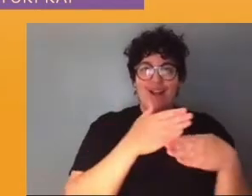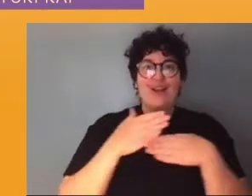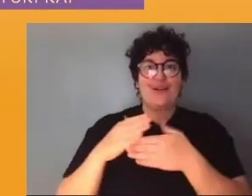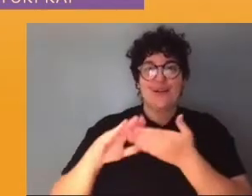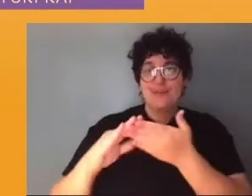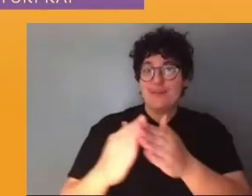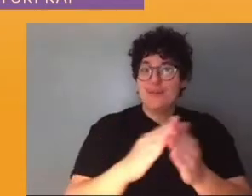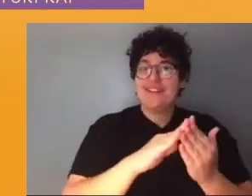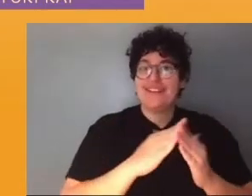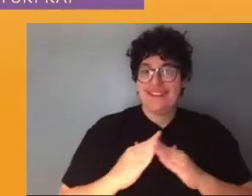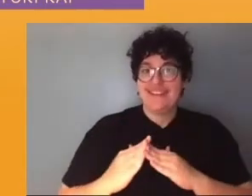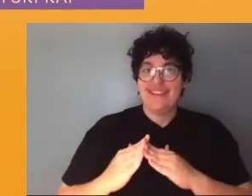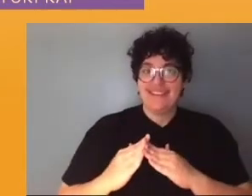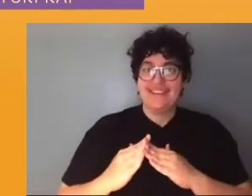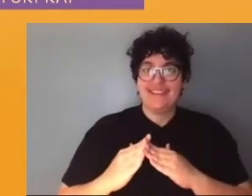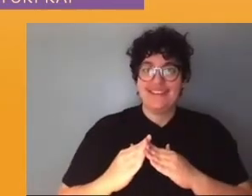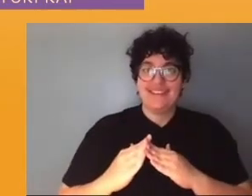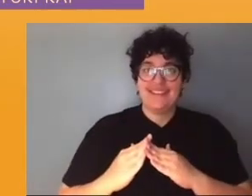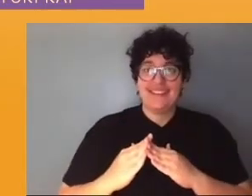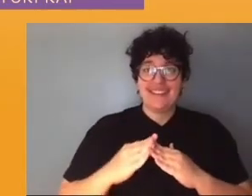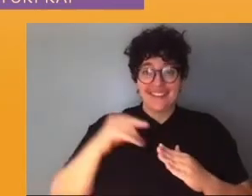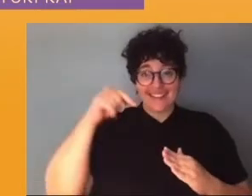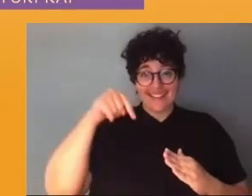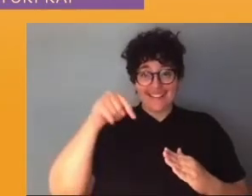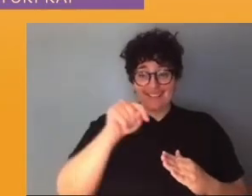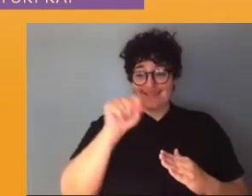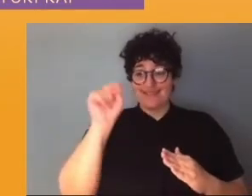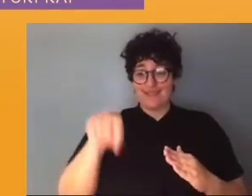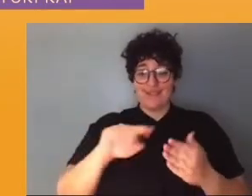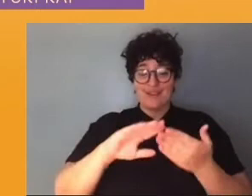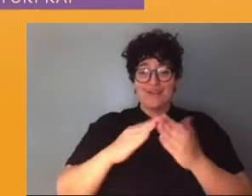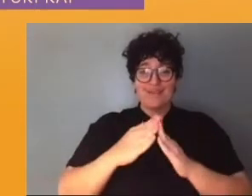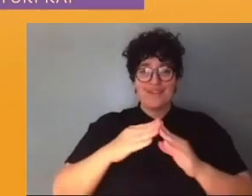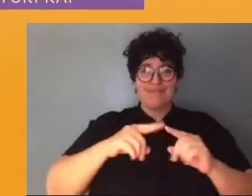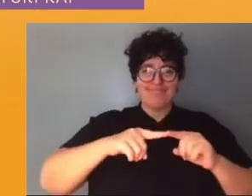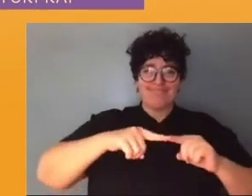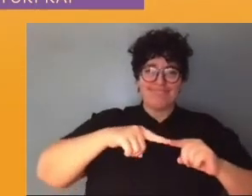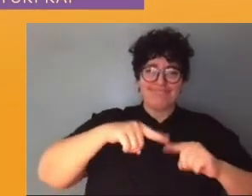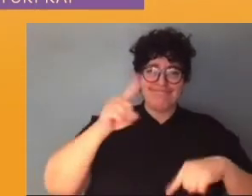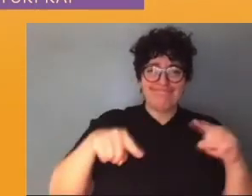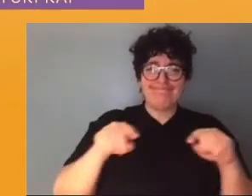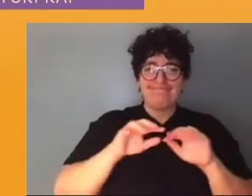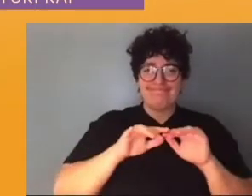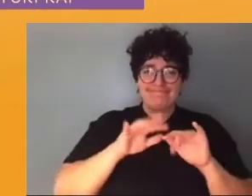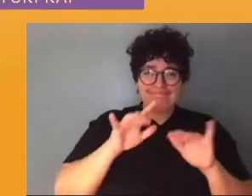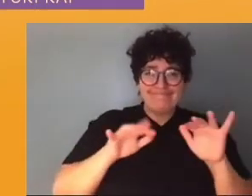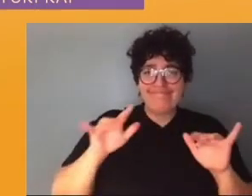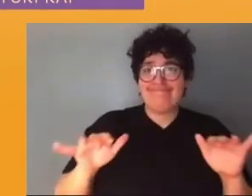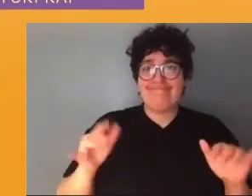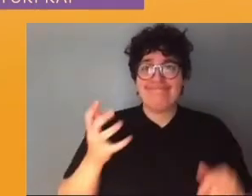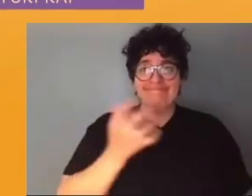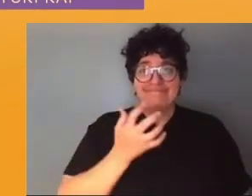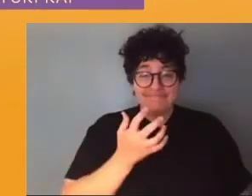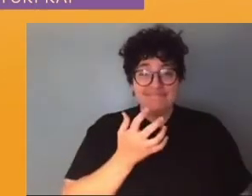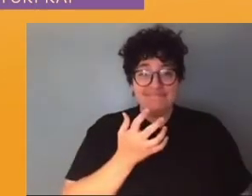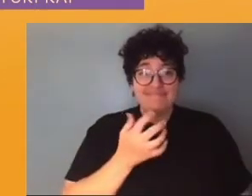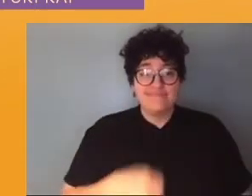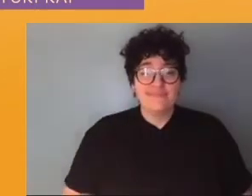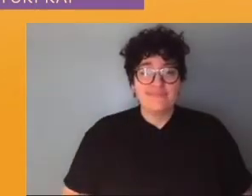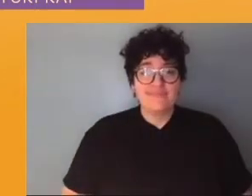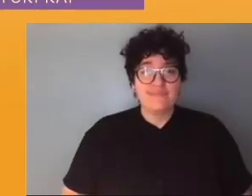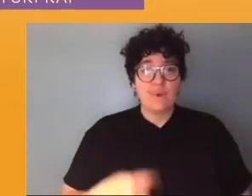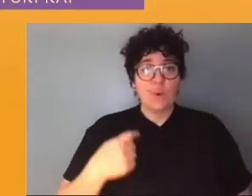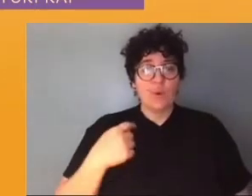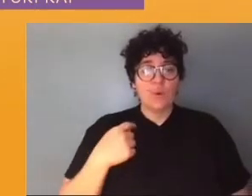para la comunidad aquí, que es una comunidad tan diversificada, y hemos estado